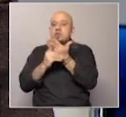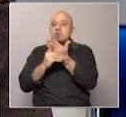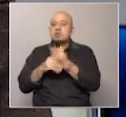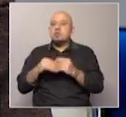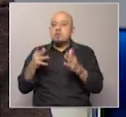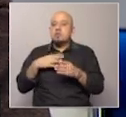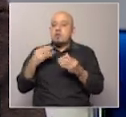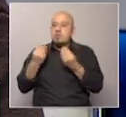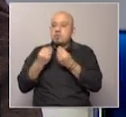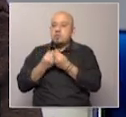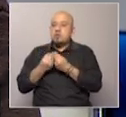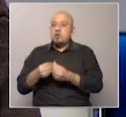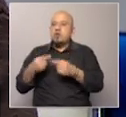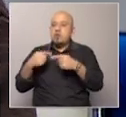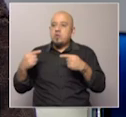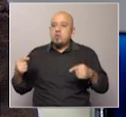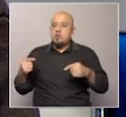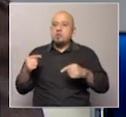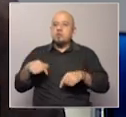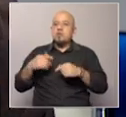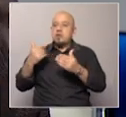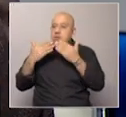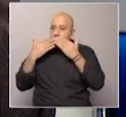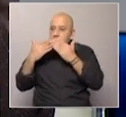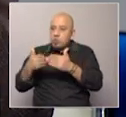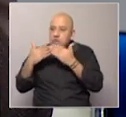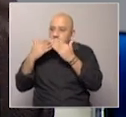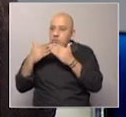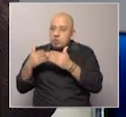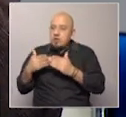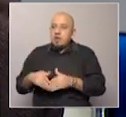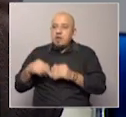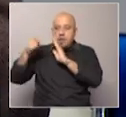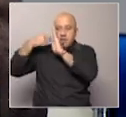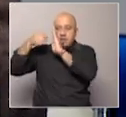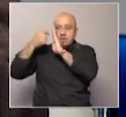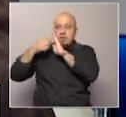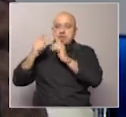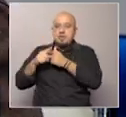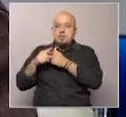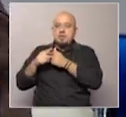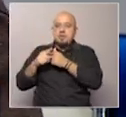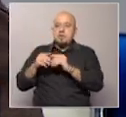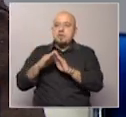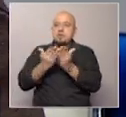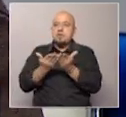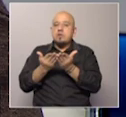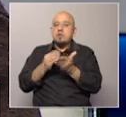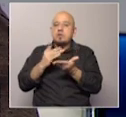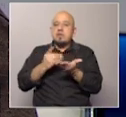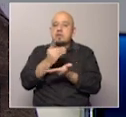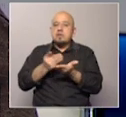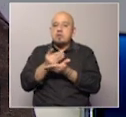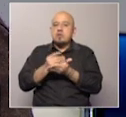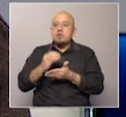presentes en muchas cosas proyectos ideas propuestas preguntas y el spot está a cargo de bueno del campeón el catálogo está a cargo del diseño gráfico de